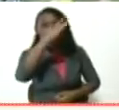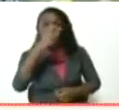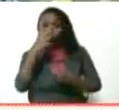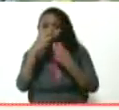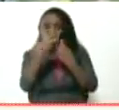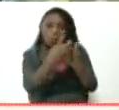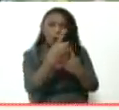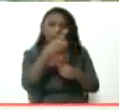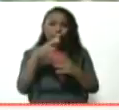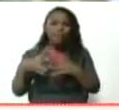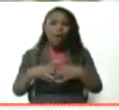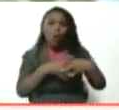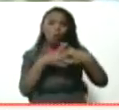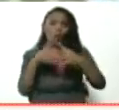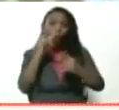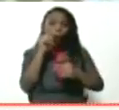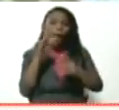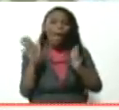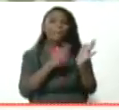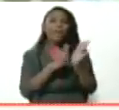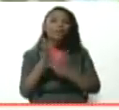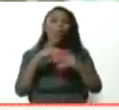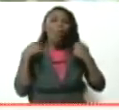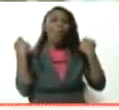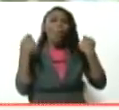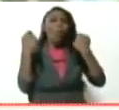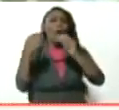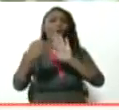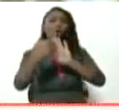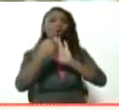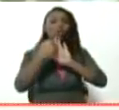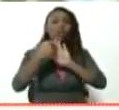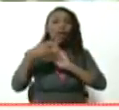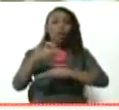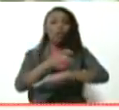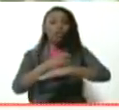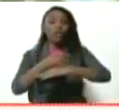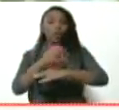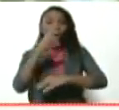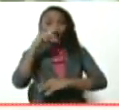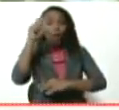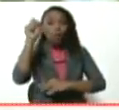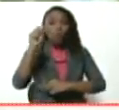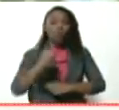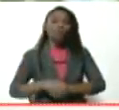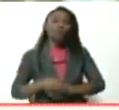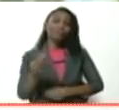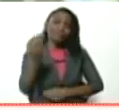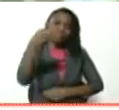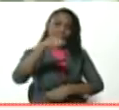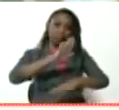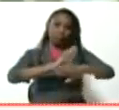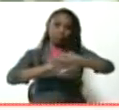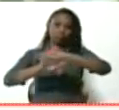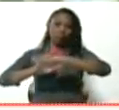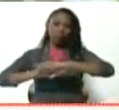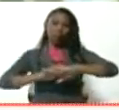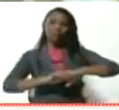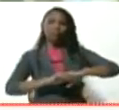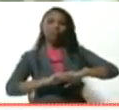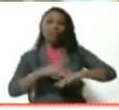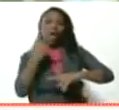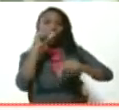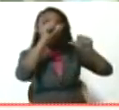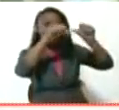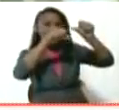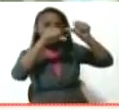Unidos, indicó que marzo es de máxima campaña contra el gobierno de Nicolás Maduro. Además, indicó que estarían revisando